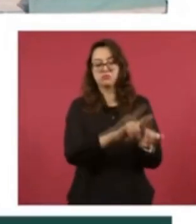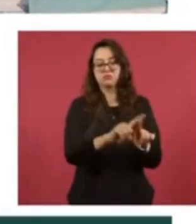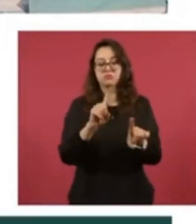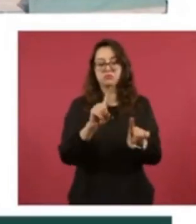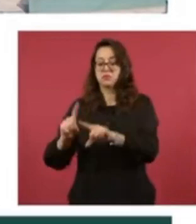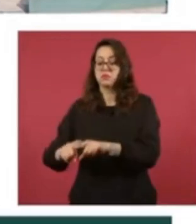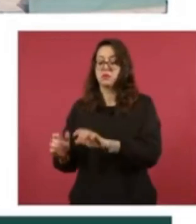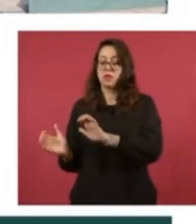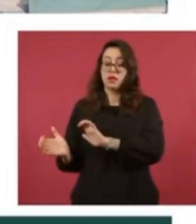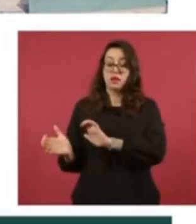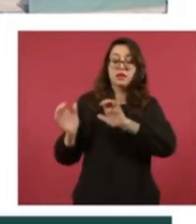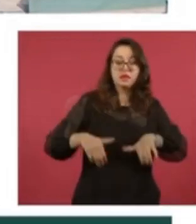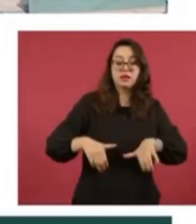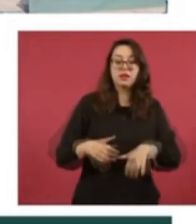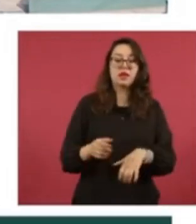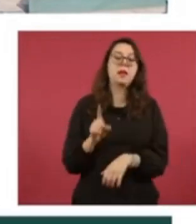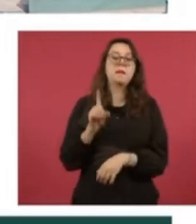de